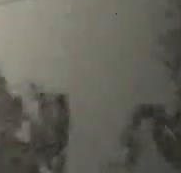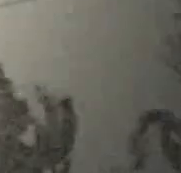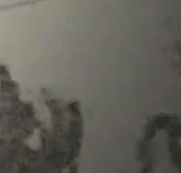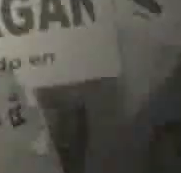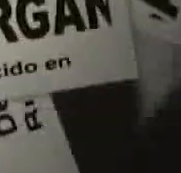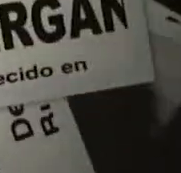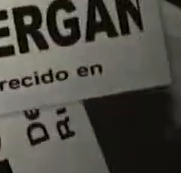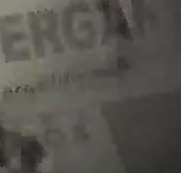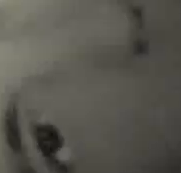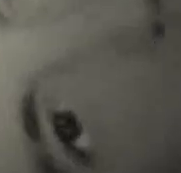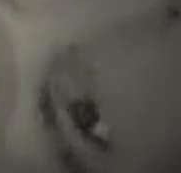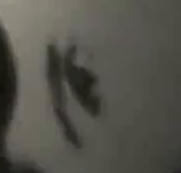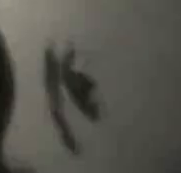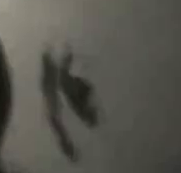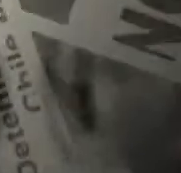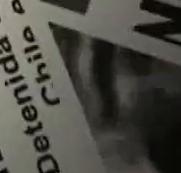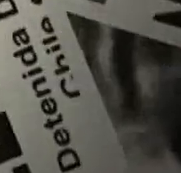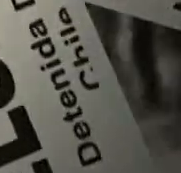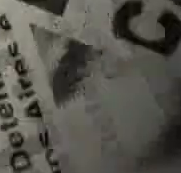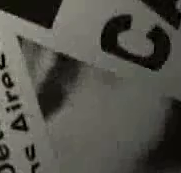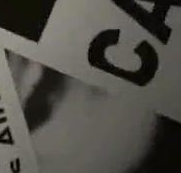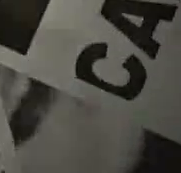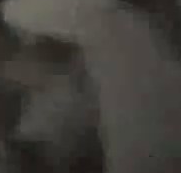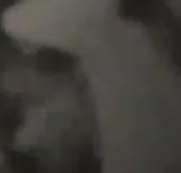nuestros, nuestros seres